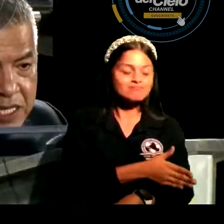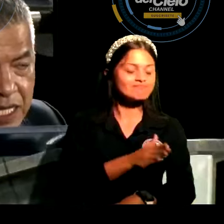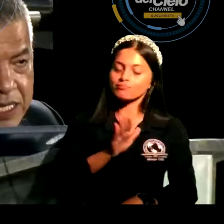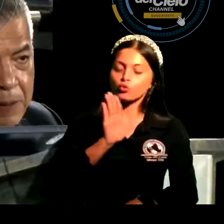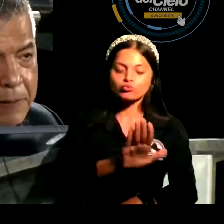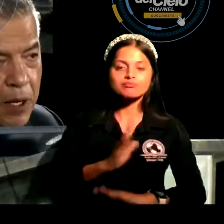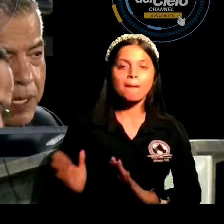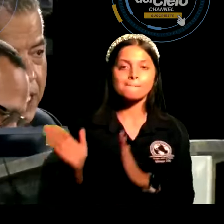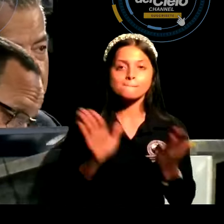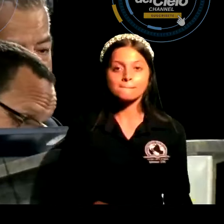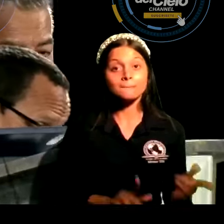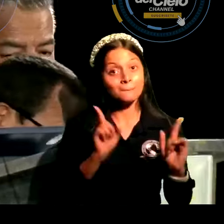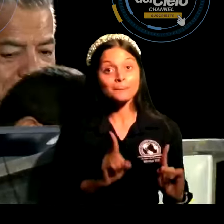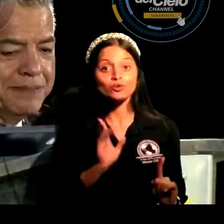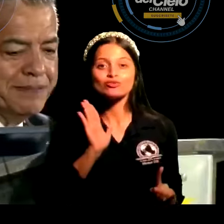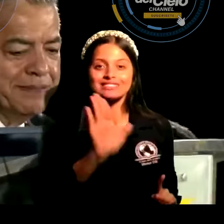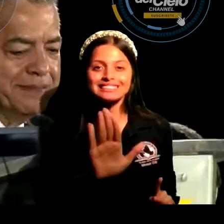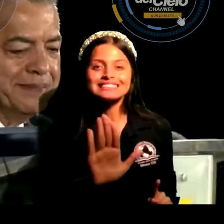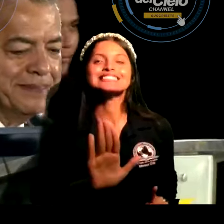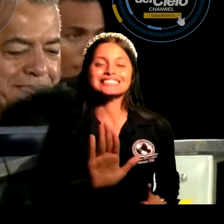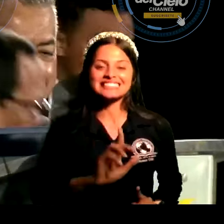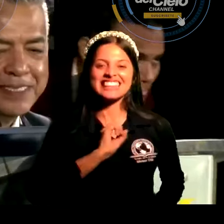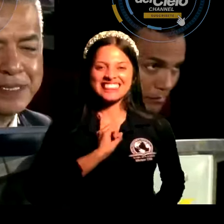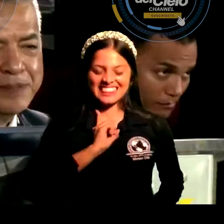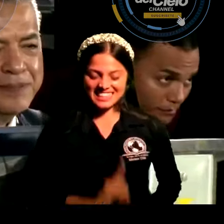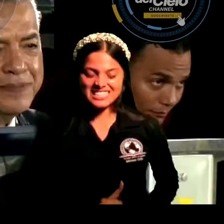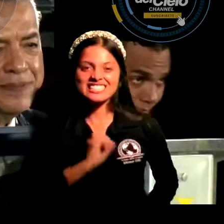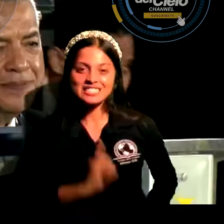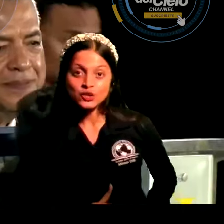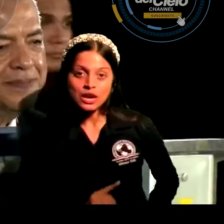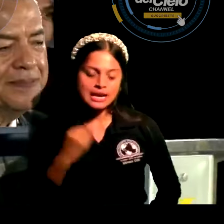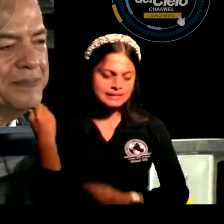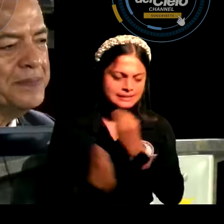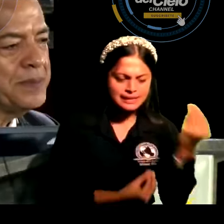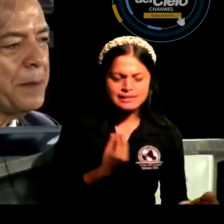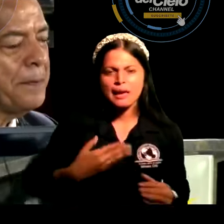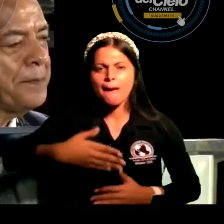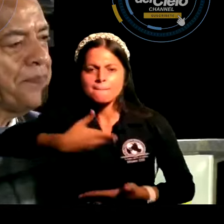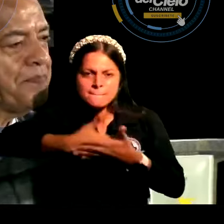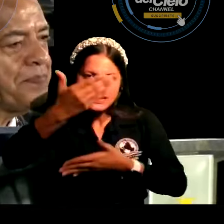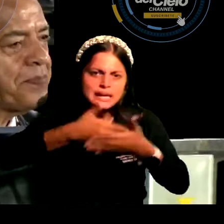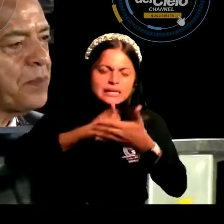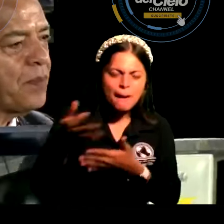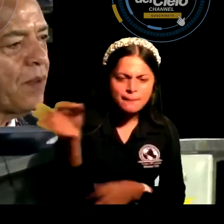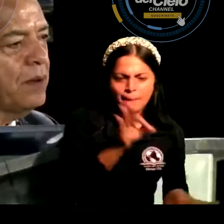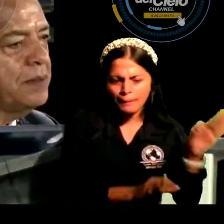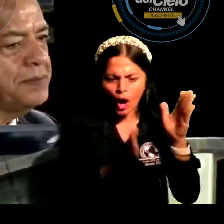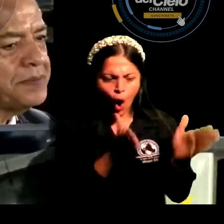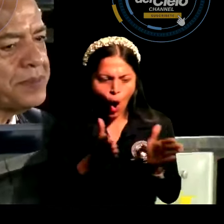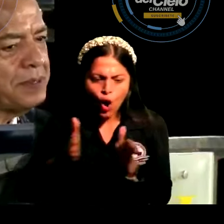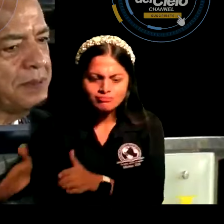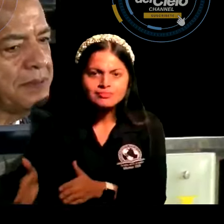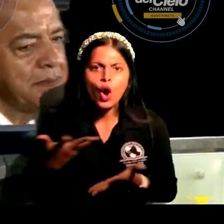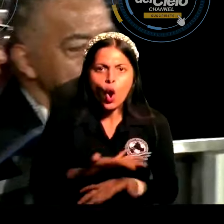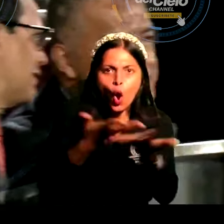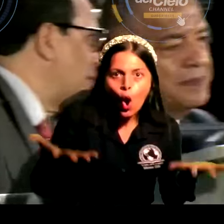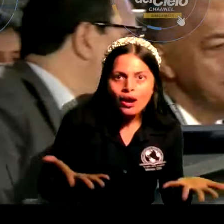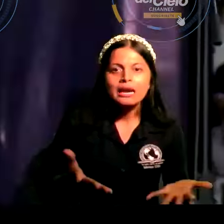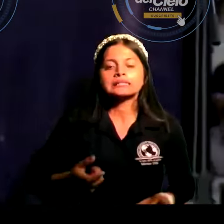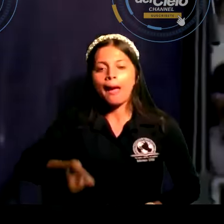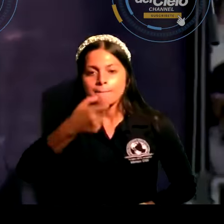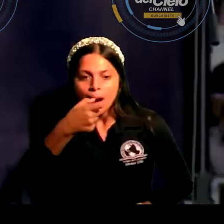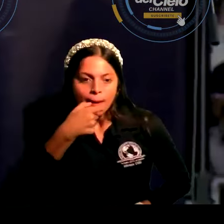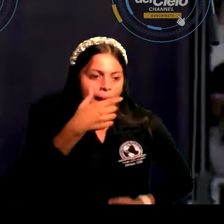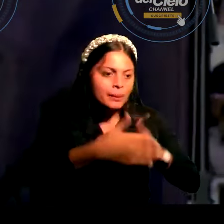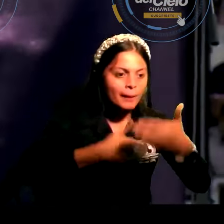toma decisiones, se ajusta a este tratamiento, usted puede salvar su vida. ¿Usted qué prefiere? ¿Cierto